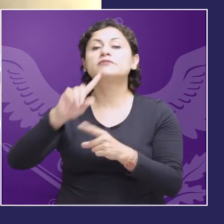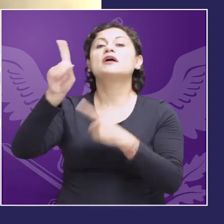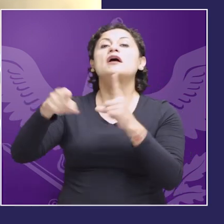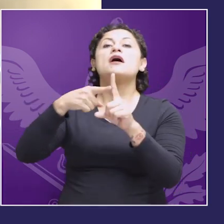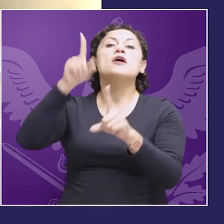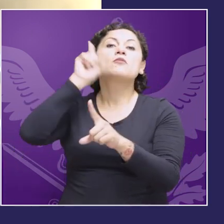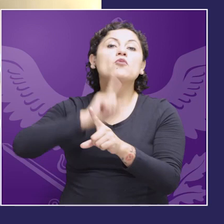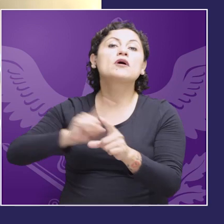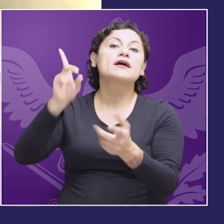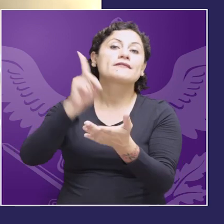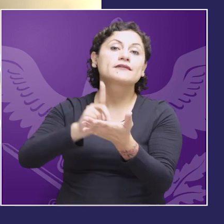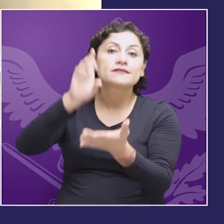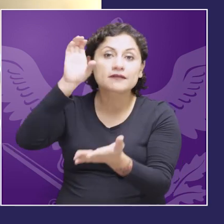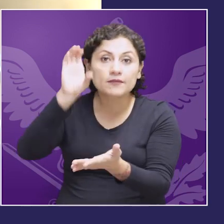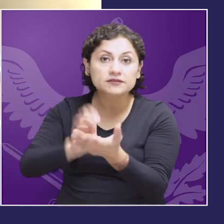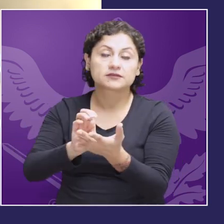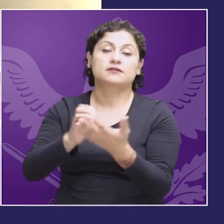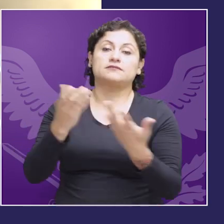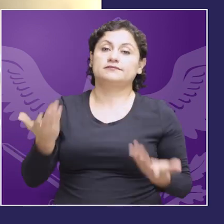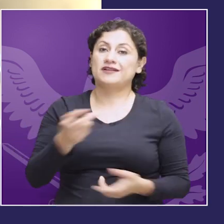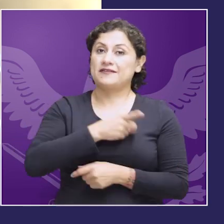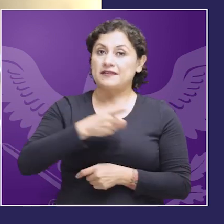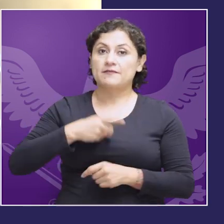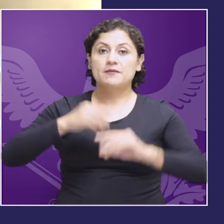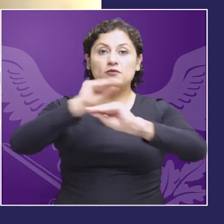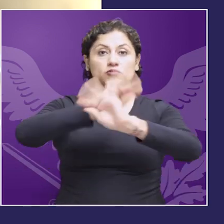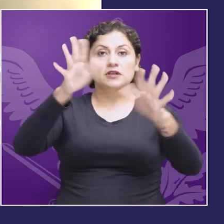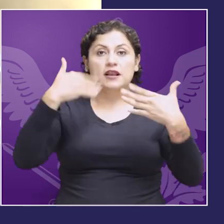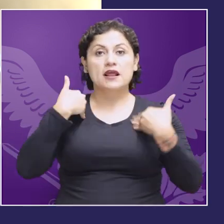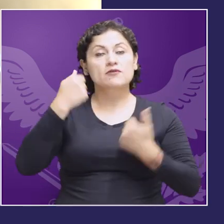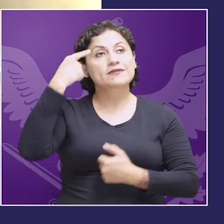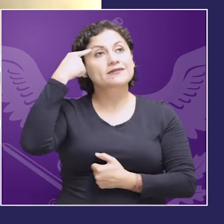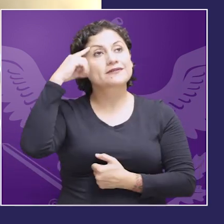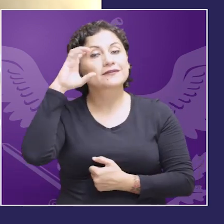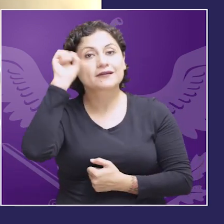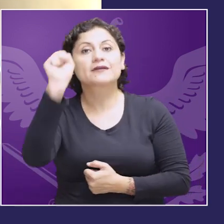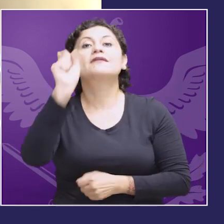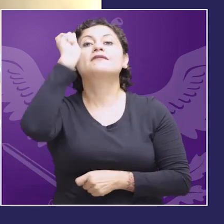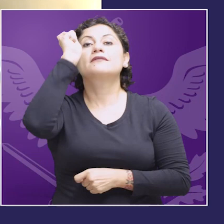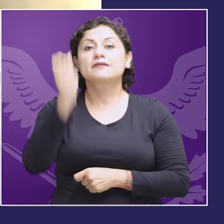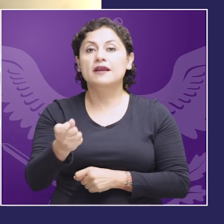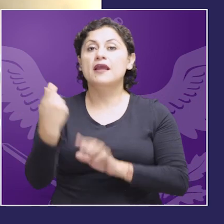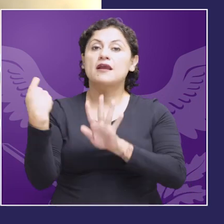de discapacidad. Es decir, si no le entendemos que esta condición exacerba las